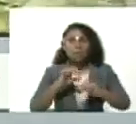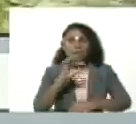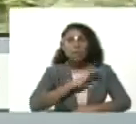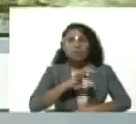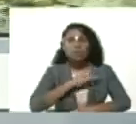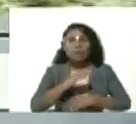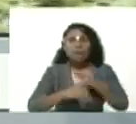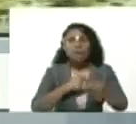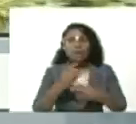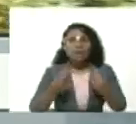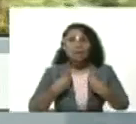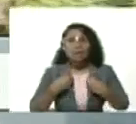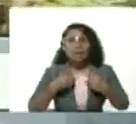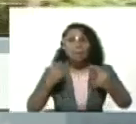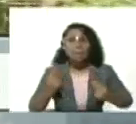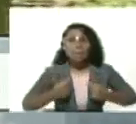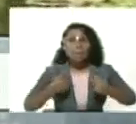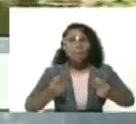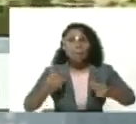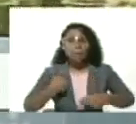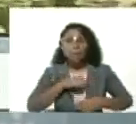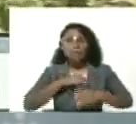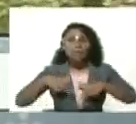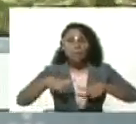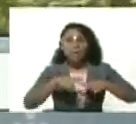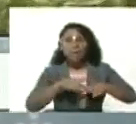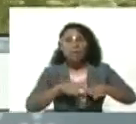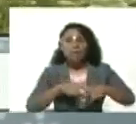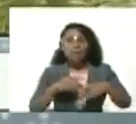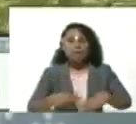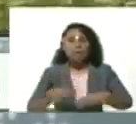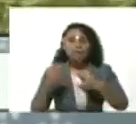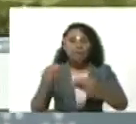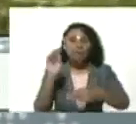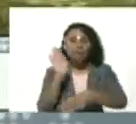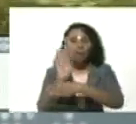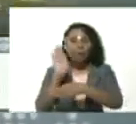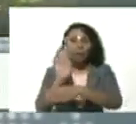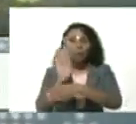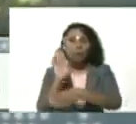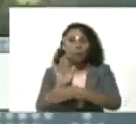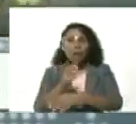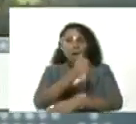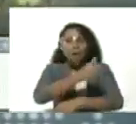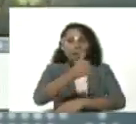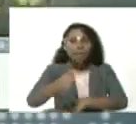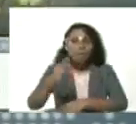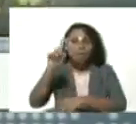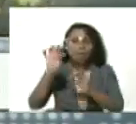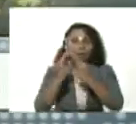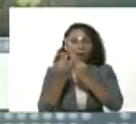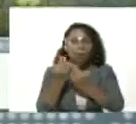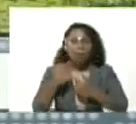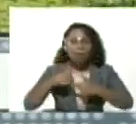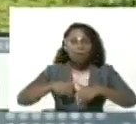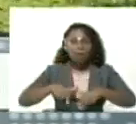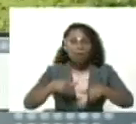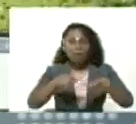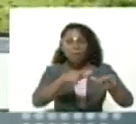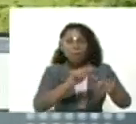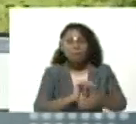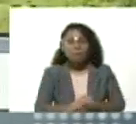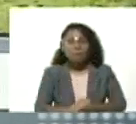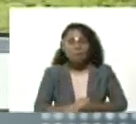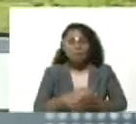que hacen vida activa en nuestra región, dándole la protección a cada una de las familias en el sector